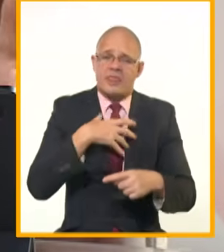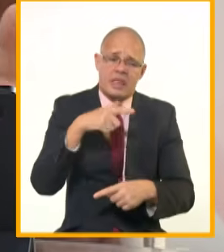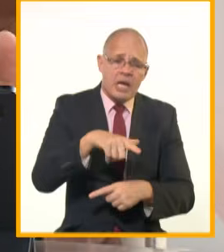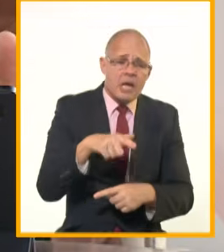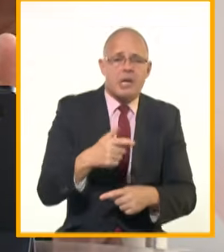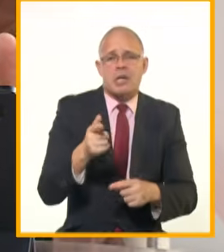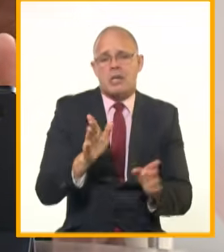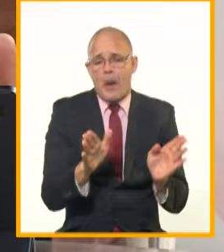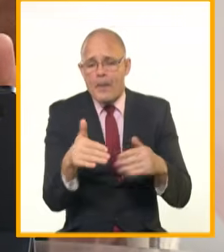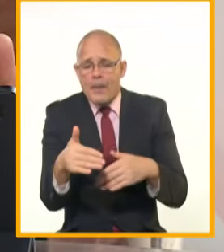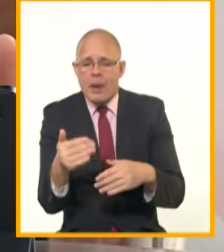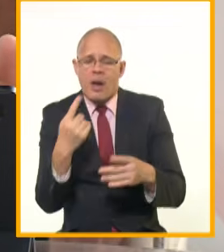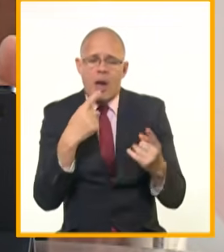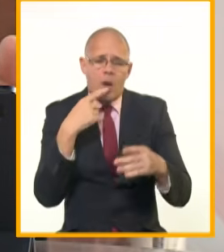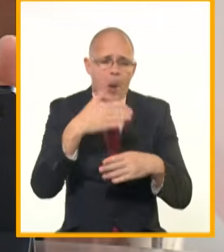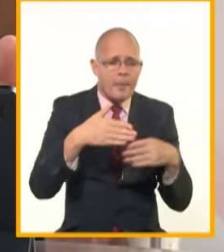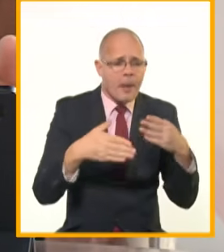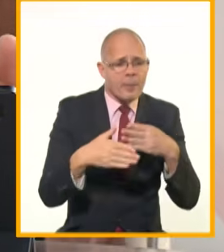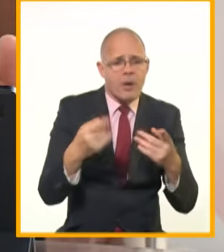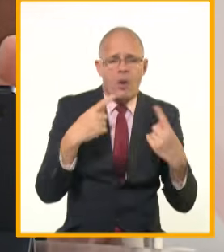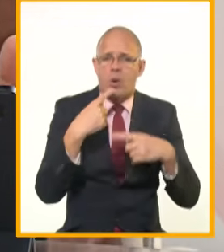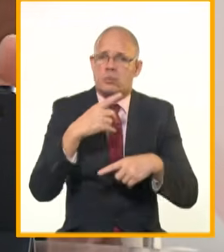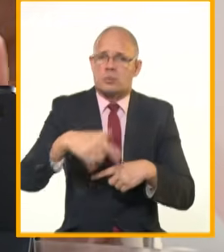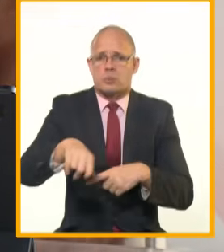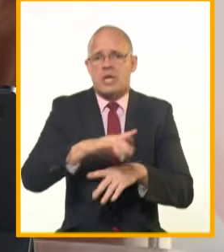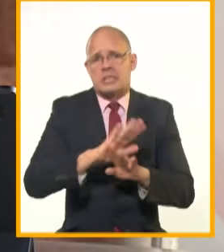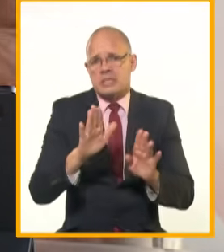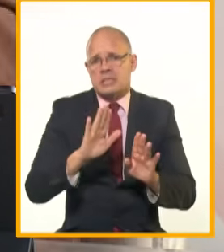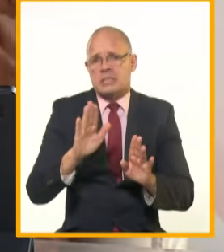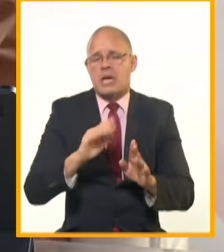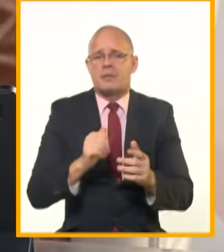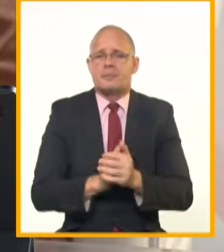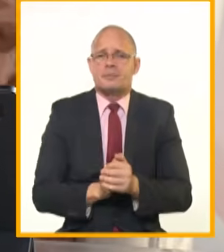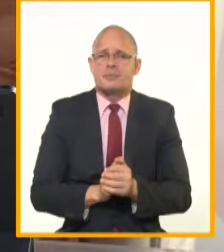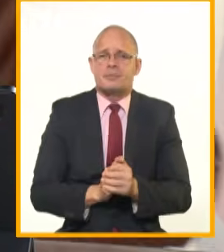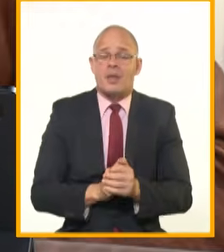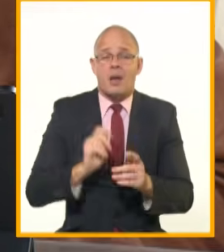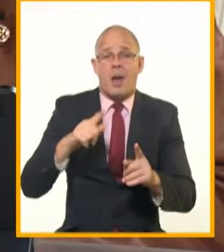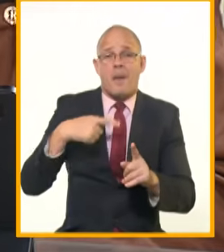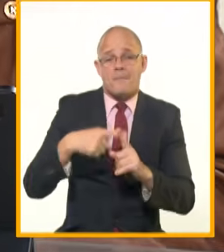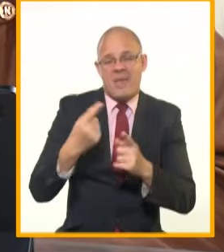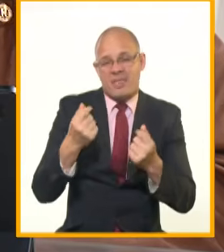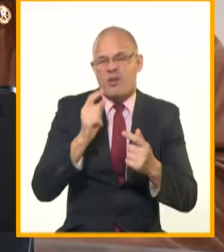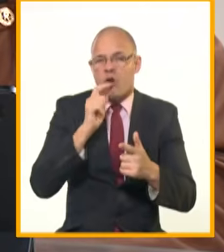da lo que se ha acordado para los ingresos por la exportación, para mejorar